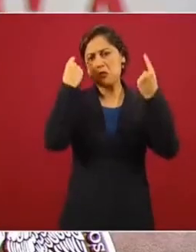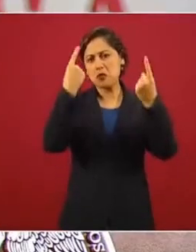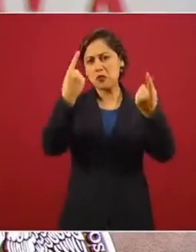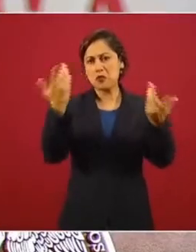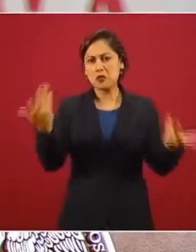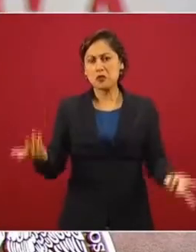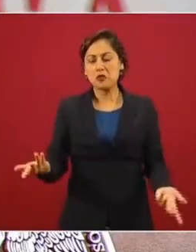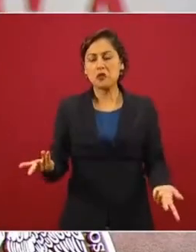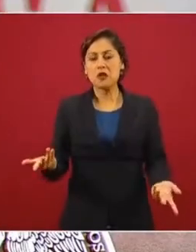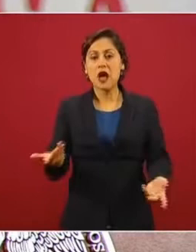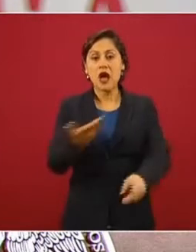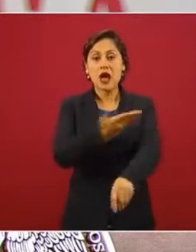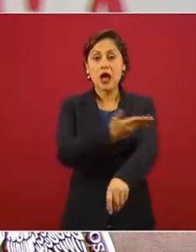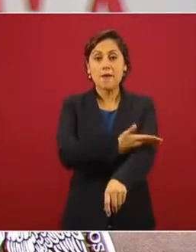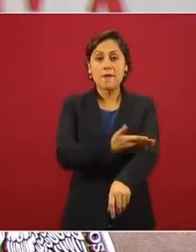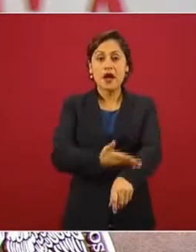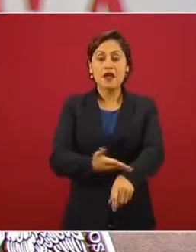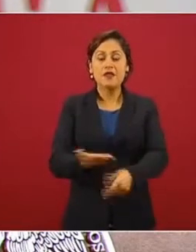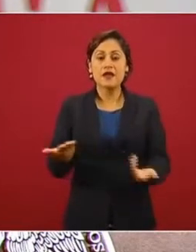loco,